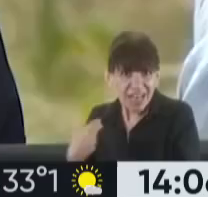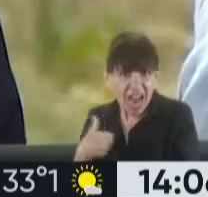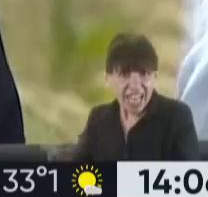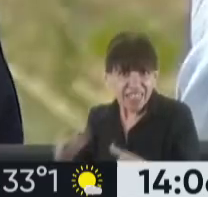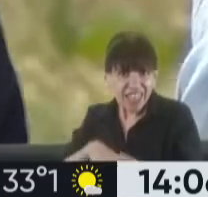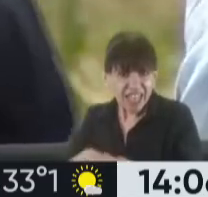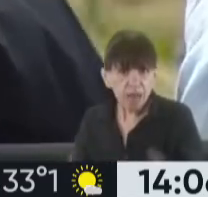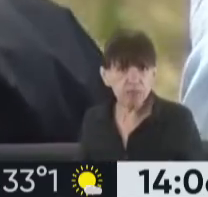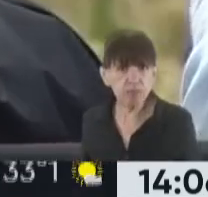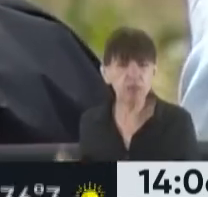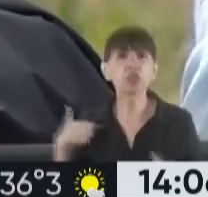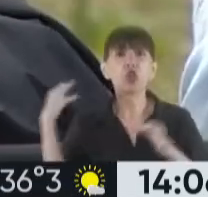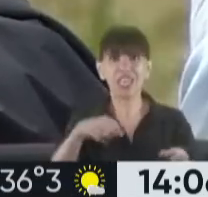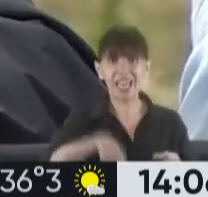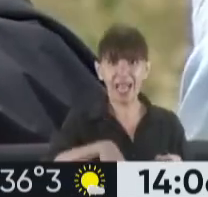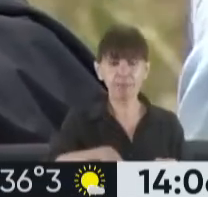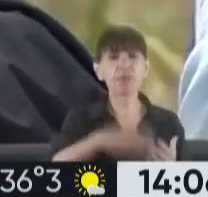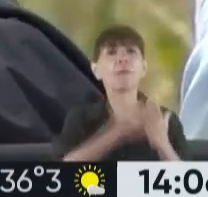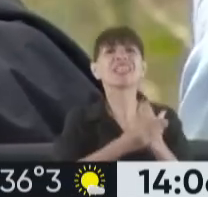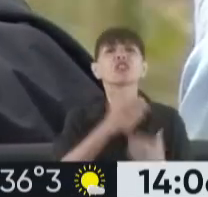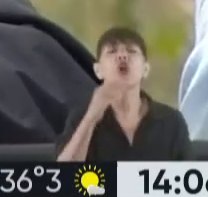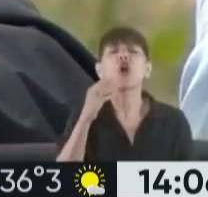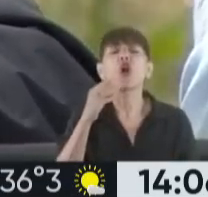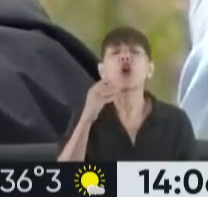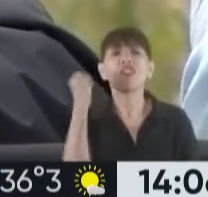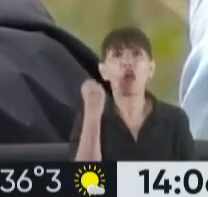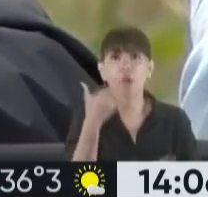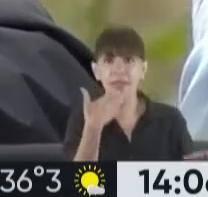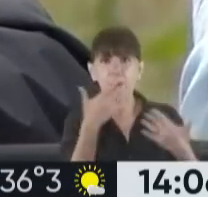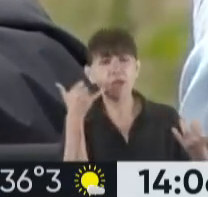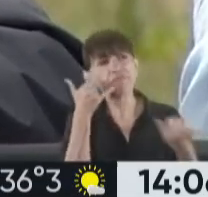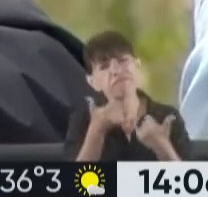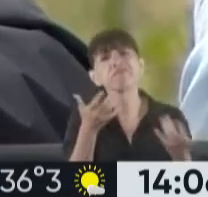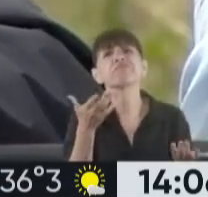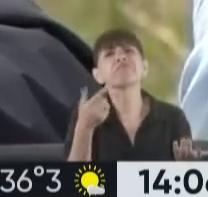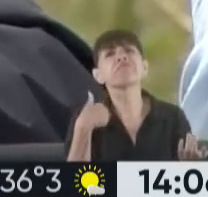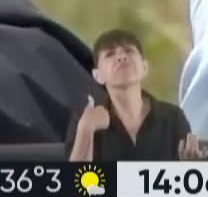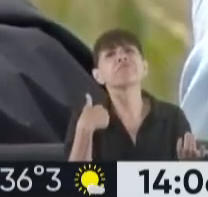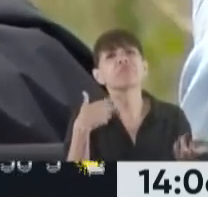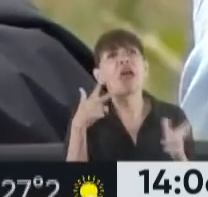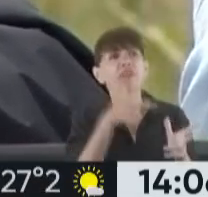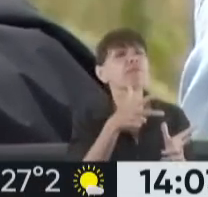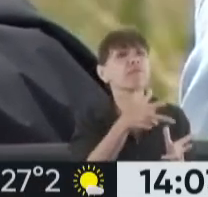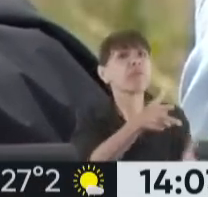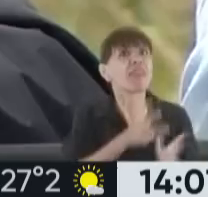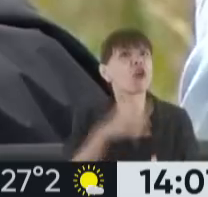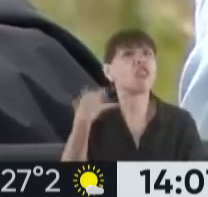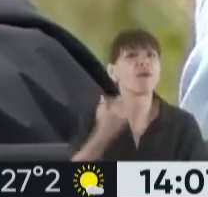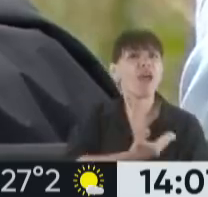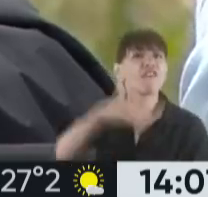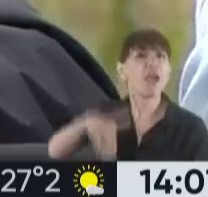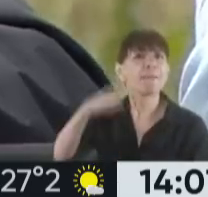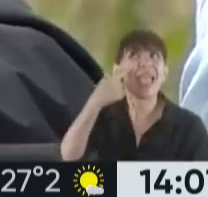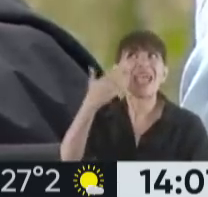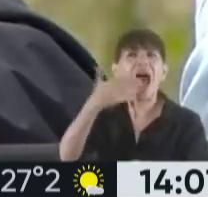Cuando llegué acá hablé con el ministro de Economía, que me decía, bueno, tenemos que hablar con el Fondo Monetario porque estamos ahí